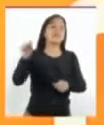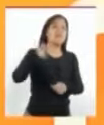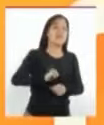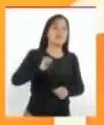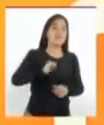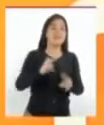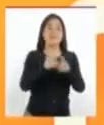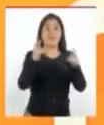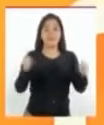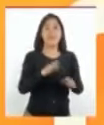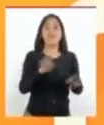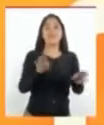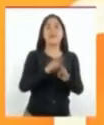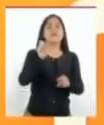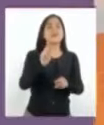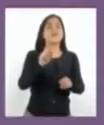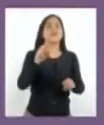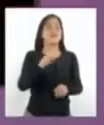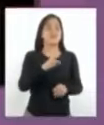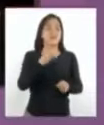históricos. Sonido original.